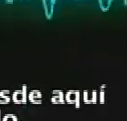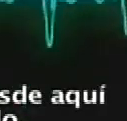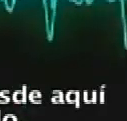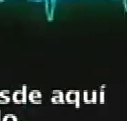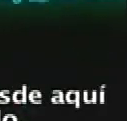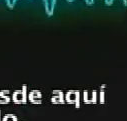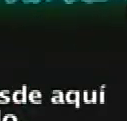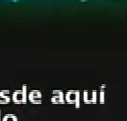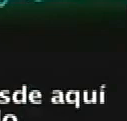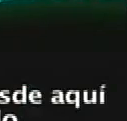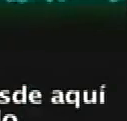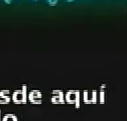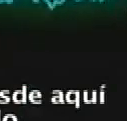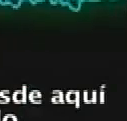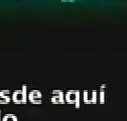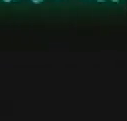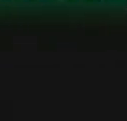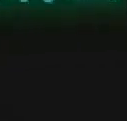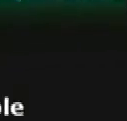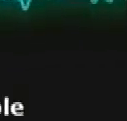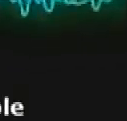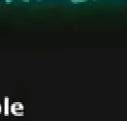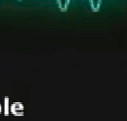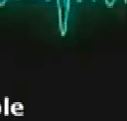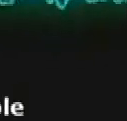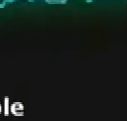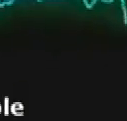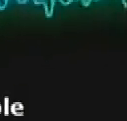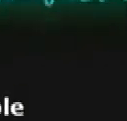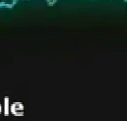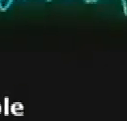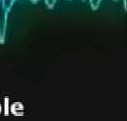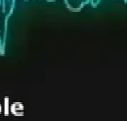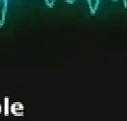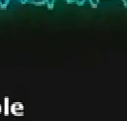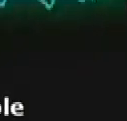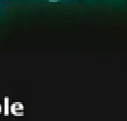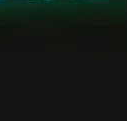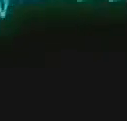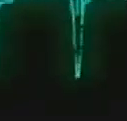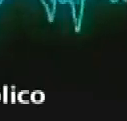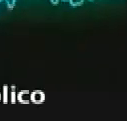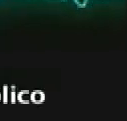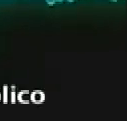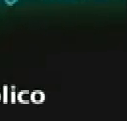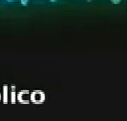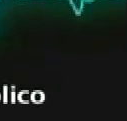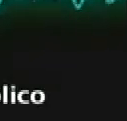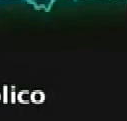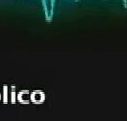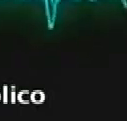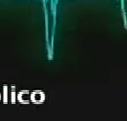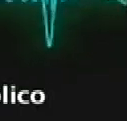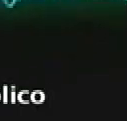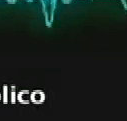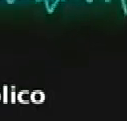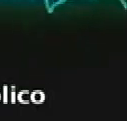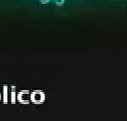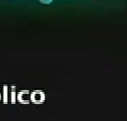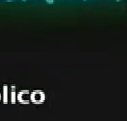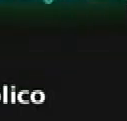estoy viendo aquí en el mapa, que donde estás ubicado. Incorpórate lo más pronto posible al